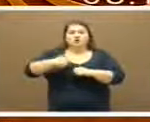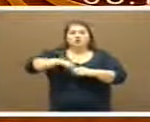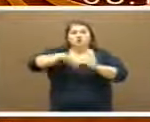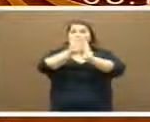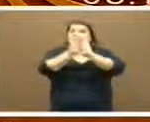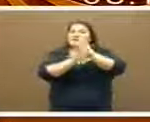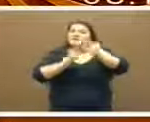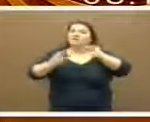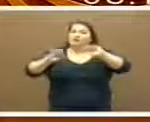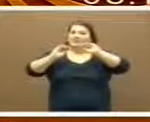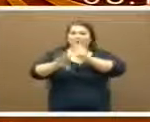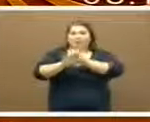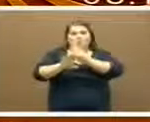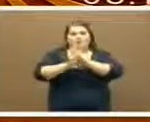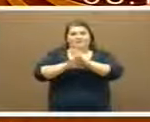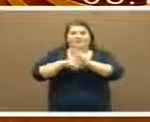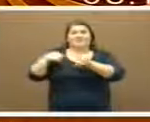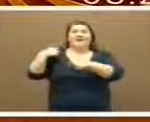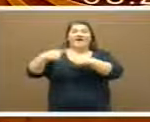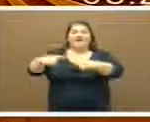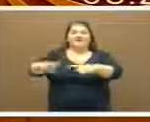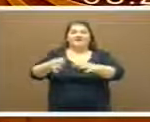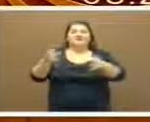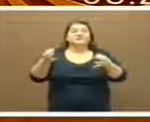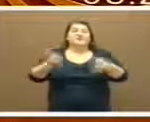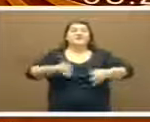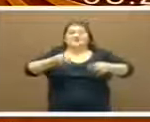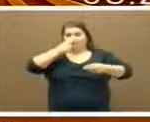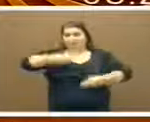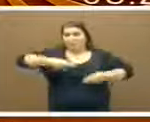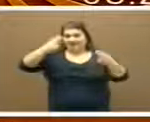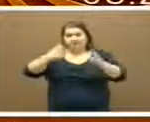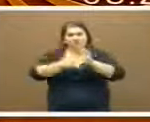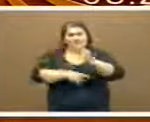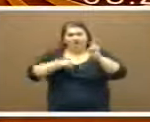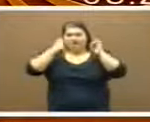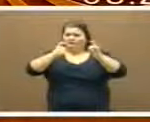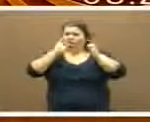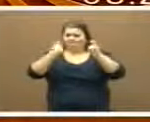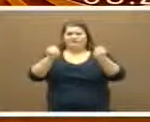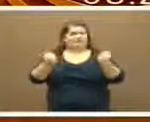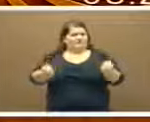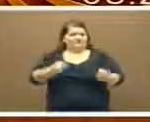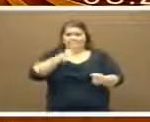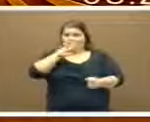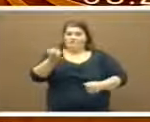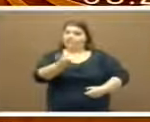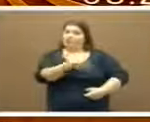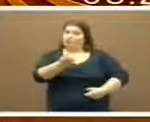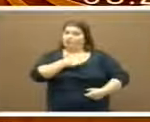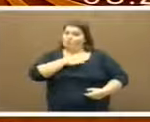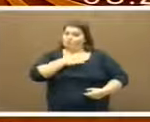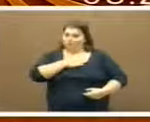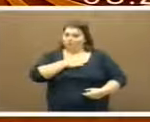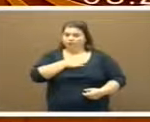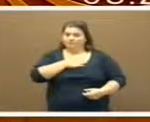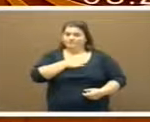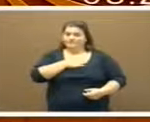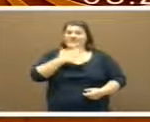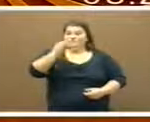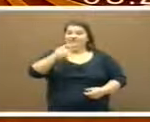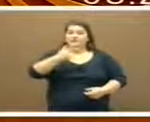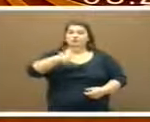programas de formación de la Academia de Seguridad Pública, que supone un gran esfuerzo, como decía, porque se mantienen con fondos propios a pesar de